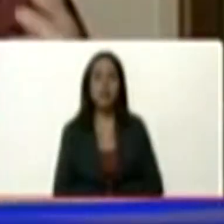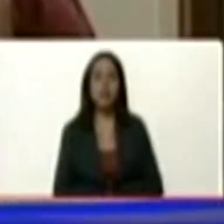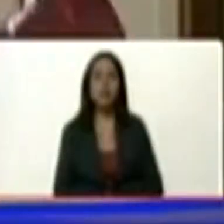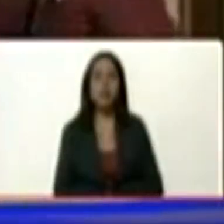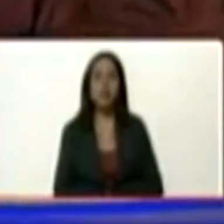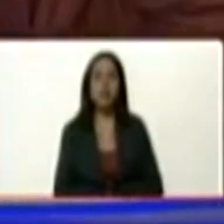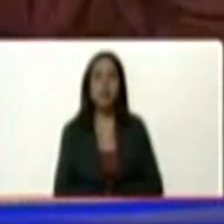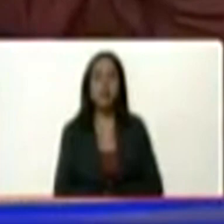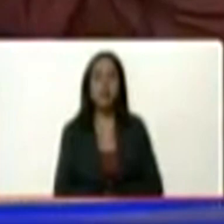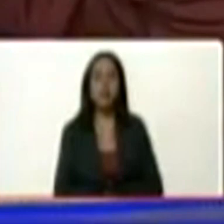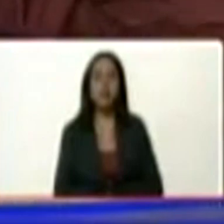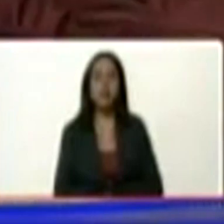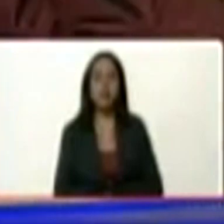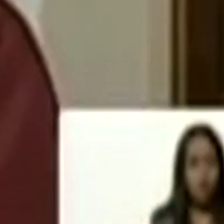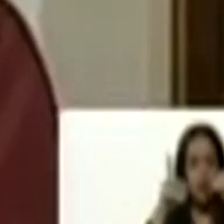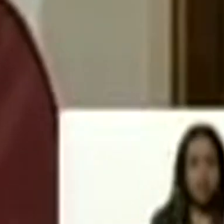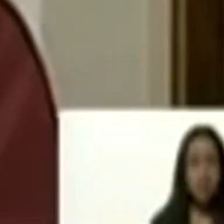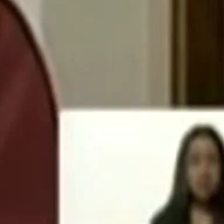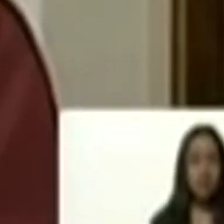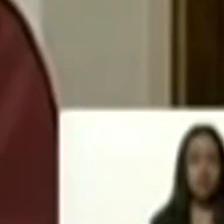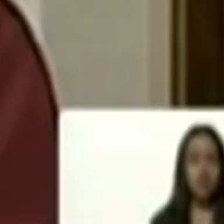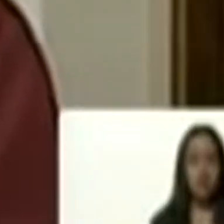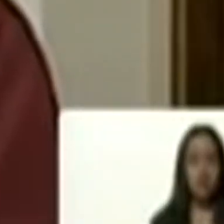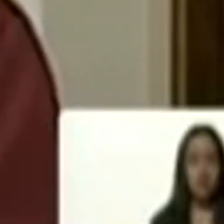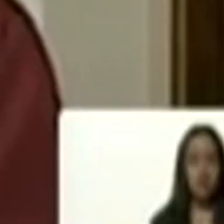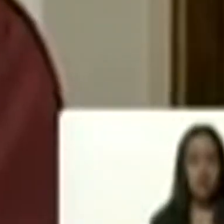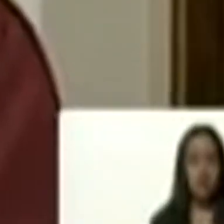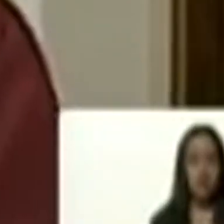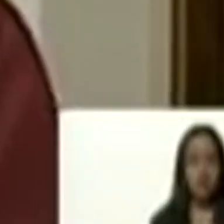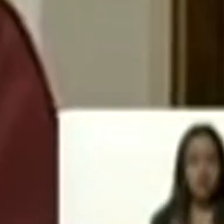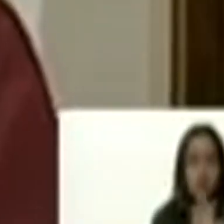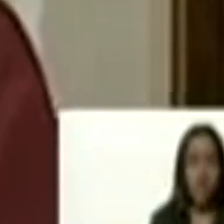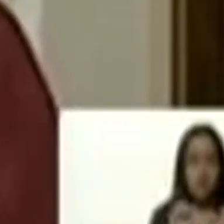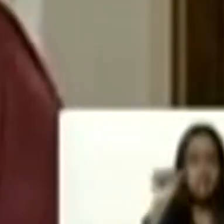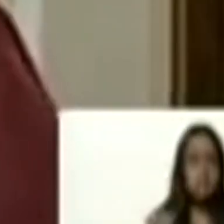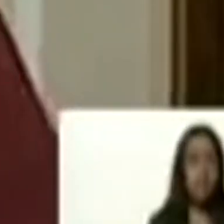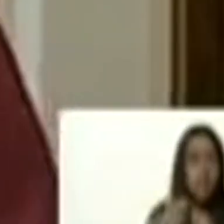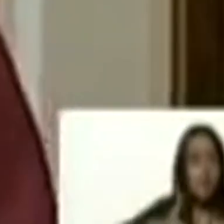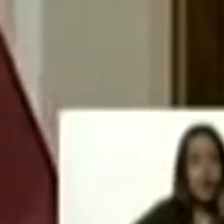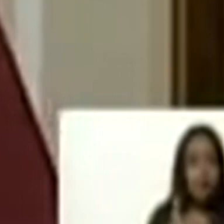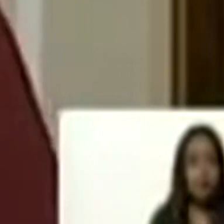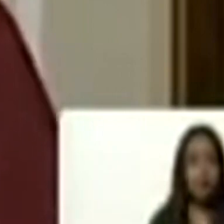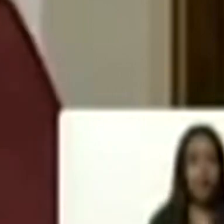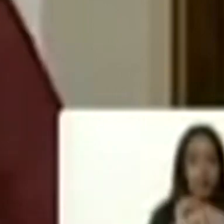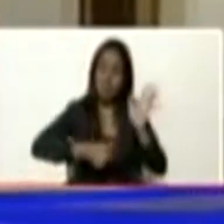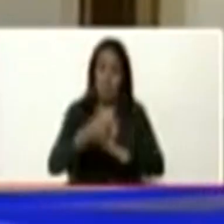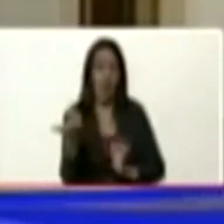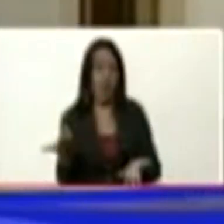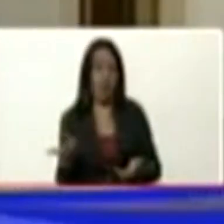educación paralizada y la población obligada a permanecer en casa salvo para actividades consideradas imprescindibles